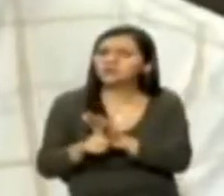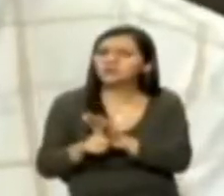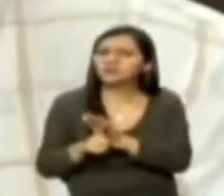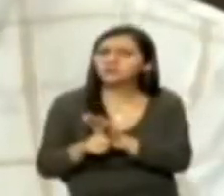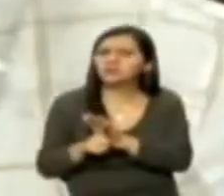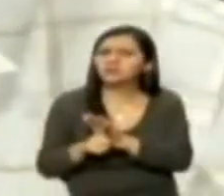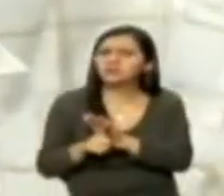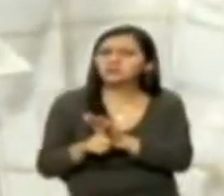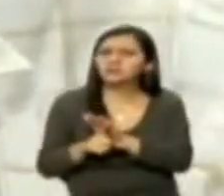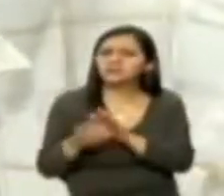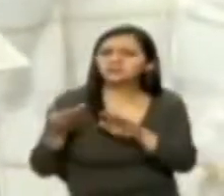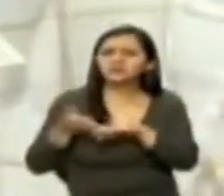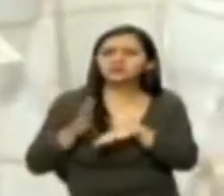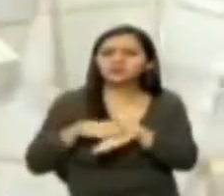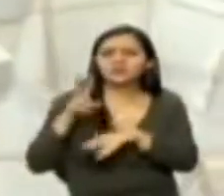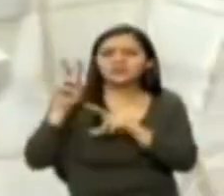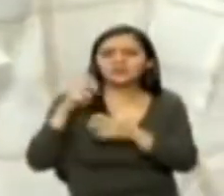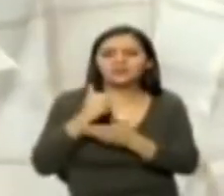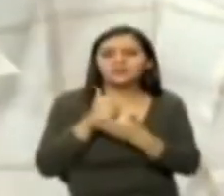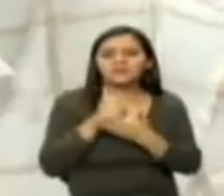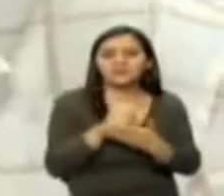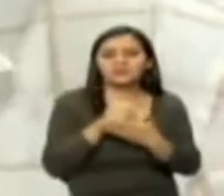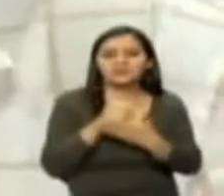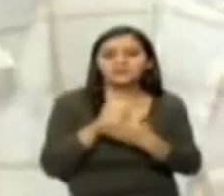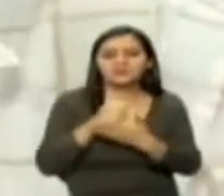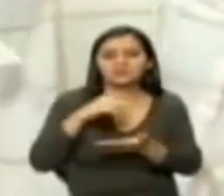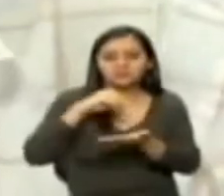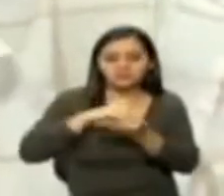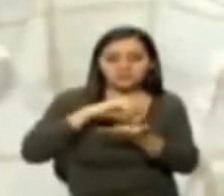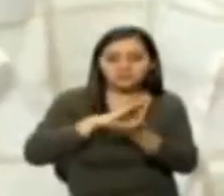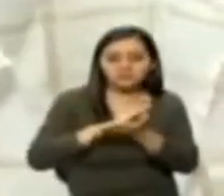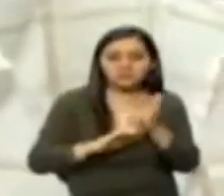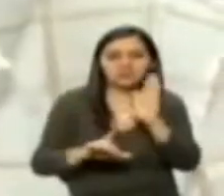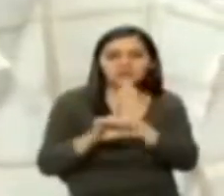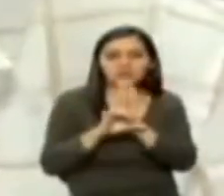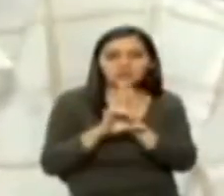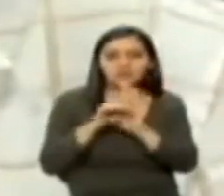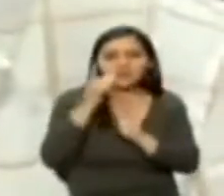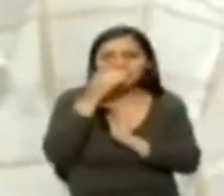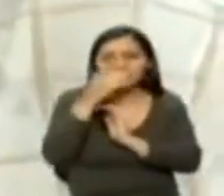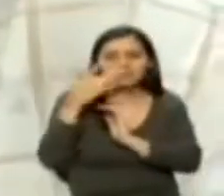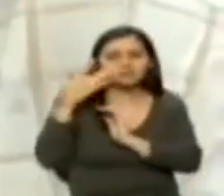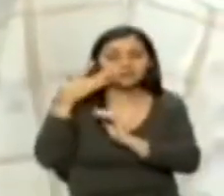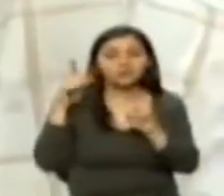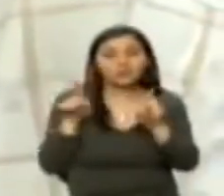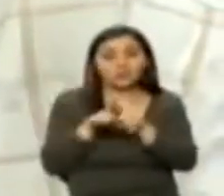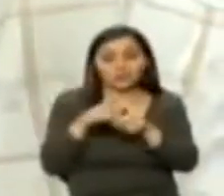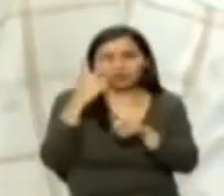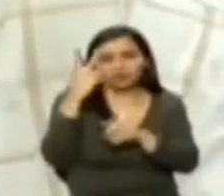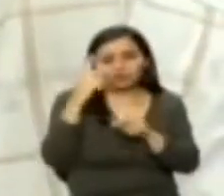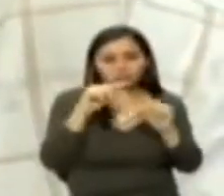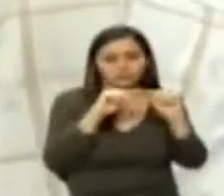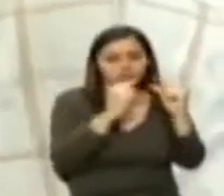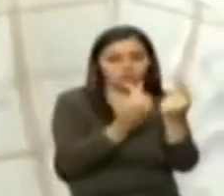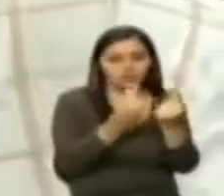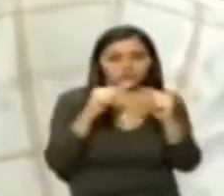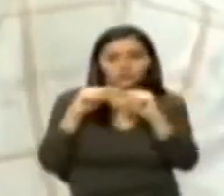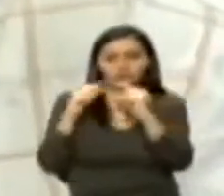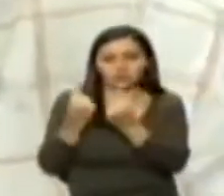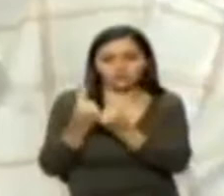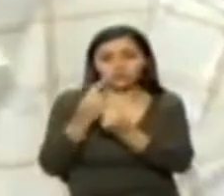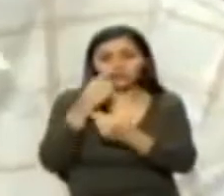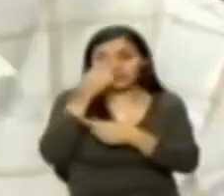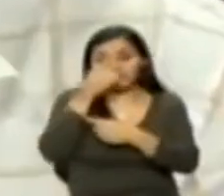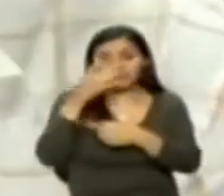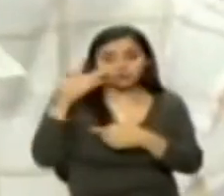contemplar, beneficios, ¿qué debe contener esa ley para los amazónicos? Si bien es cierto, existe dos grupos, presidente, un grupo